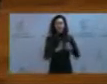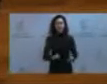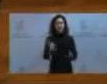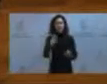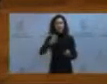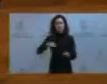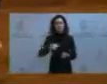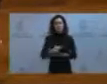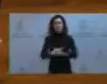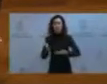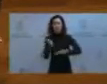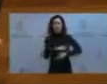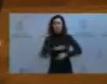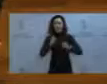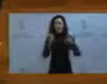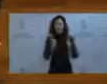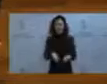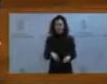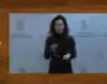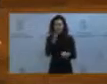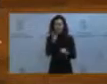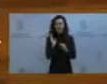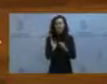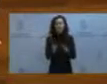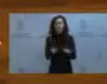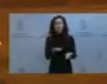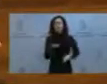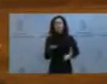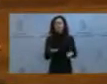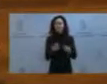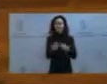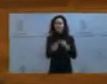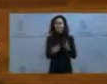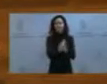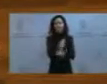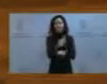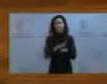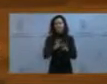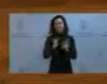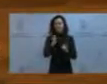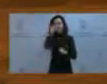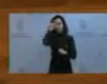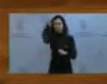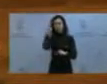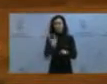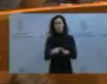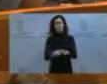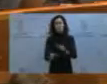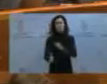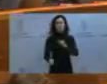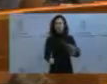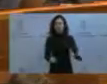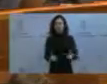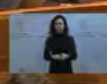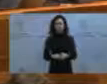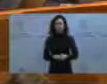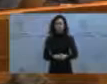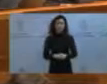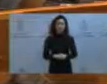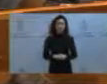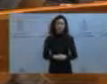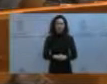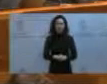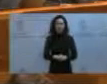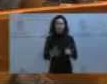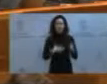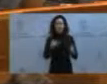lucro, en razón a lo que ustedes deciden como ideología. Y bueno, eso